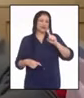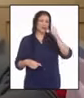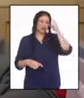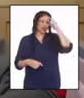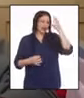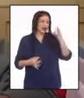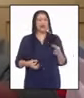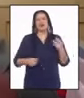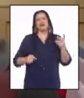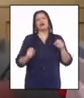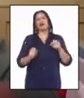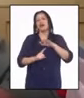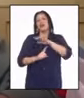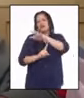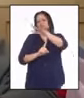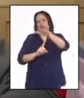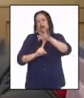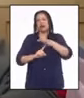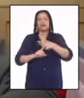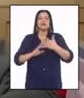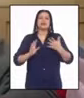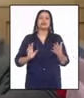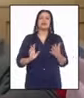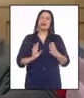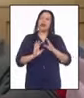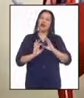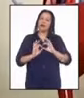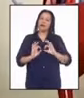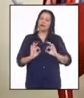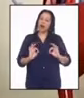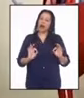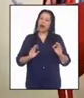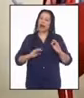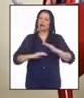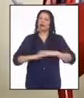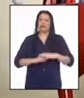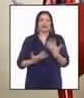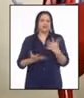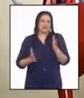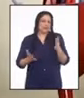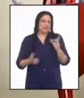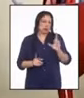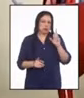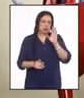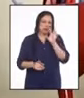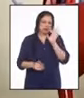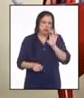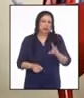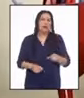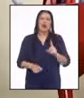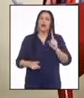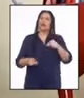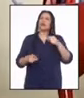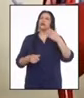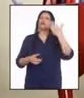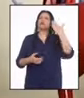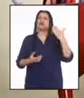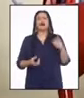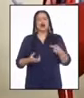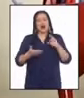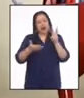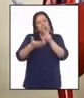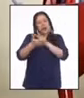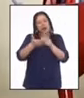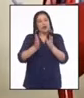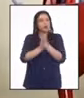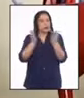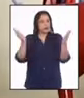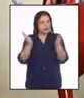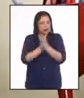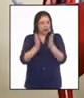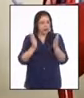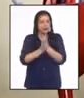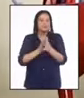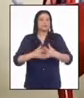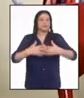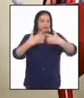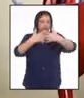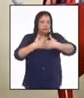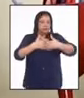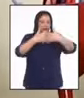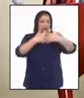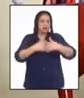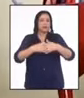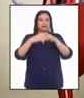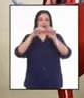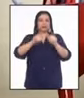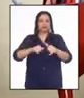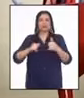la naturaleza esté descansando en nosotros. Hace poco leí en un diario que decía que frenar las industrias, permanecer en casa y